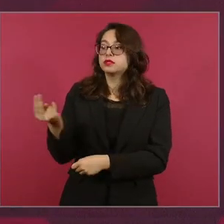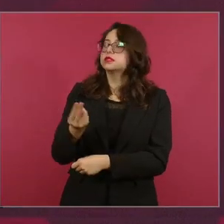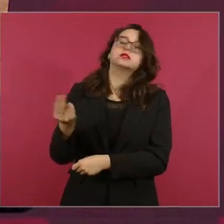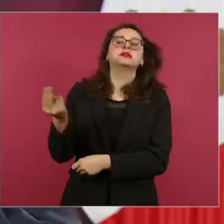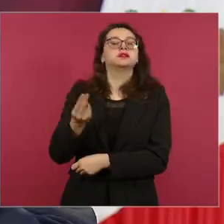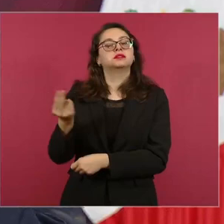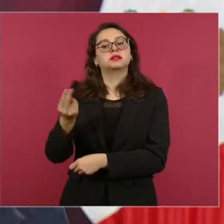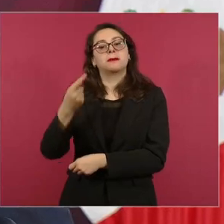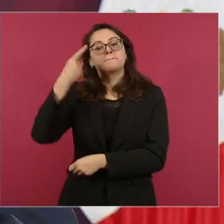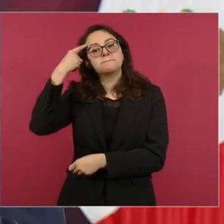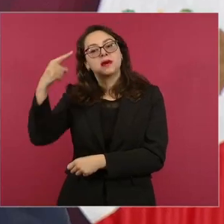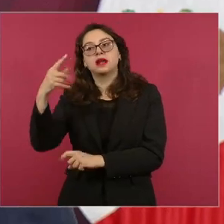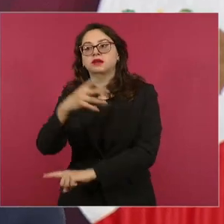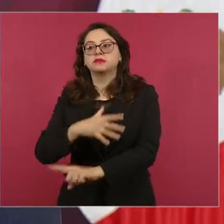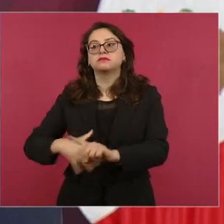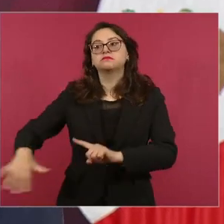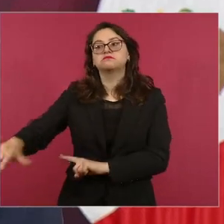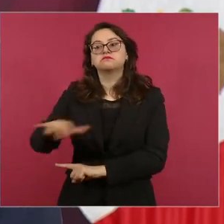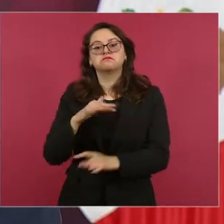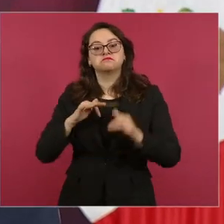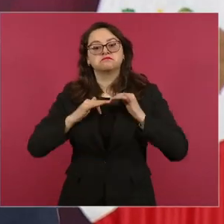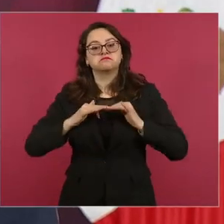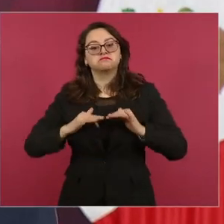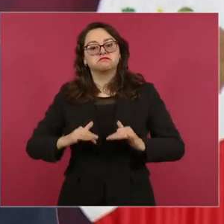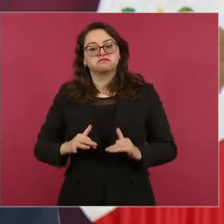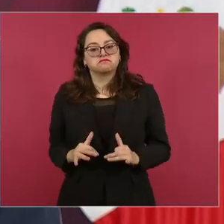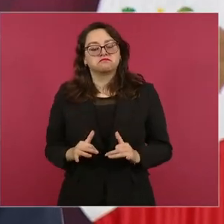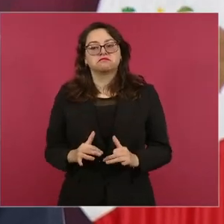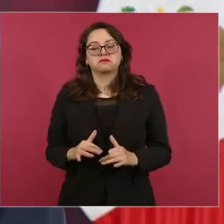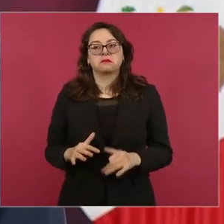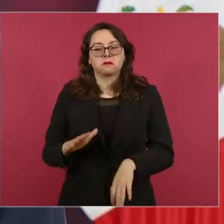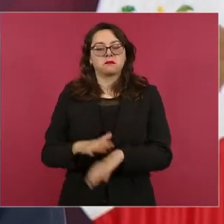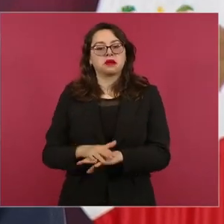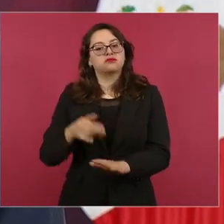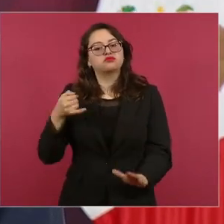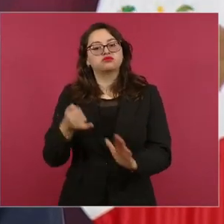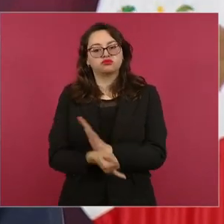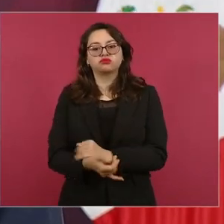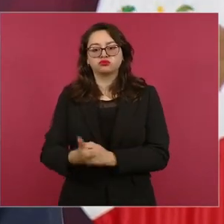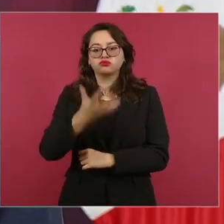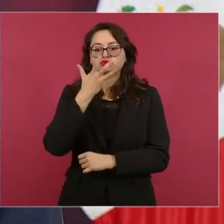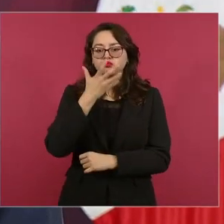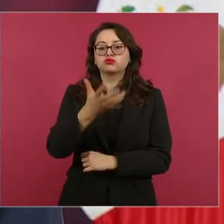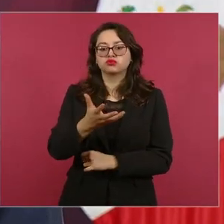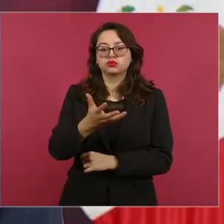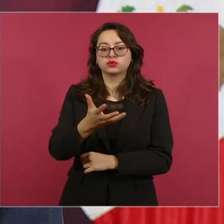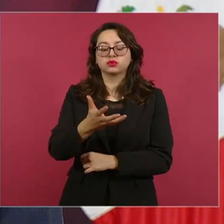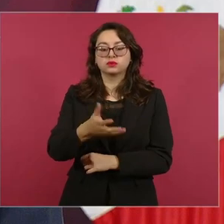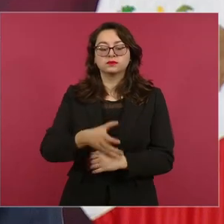signifique un cambio de fondo en este